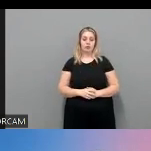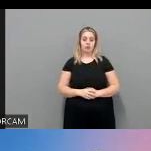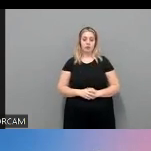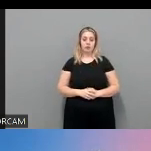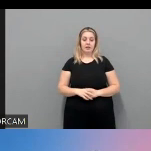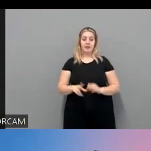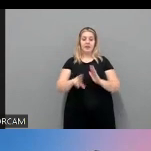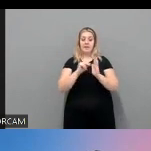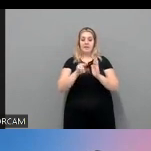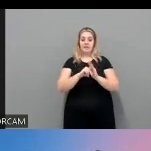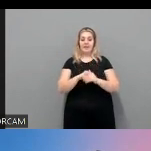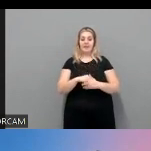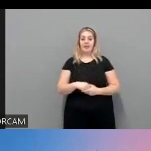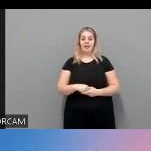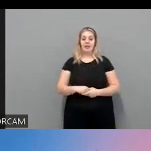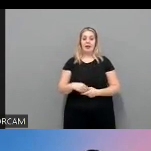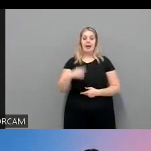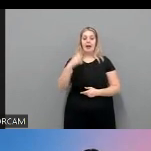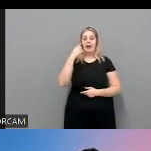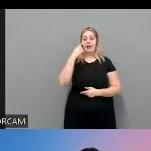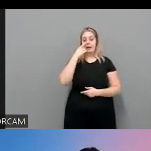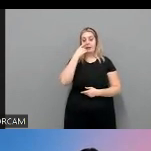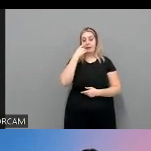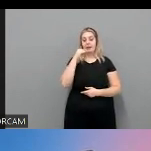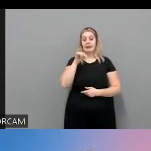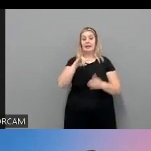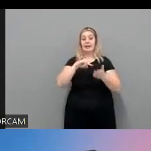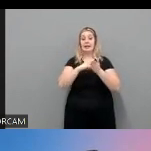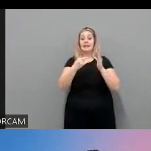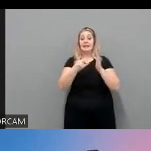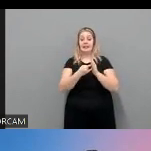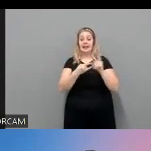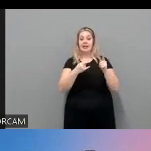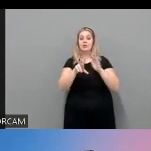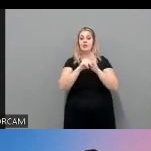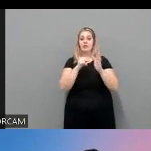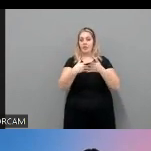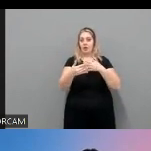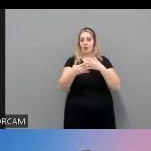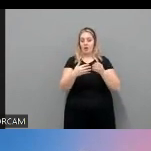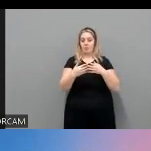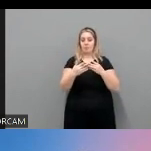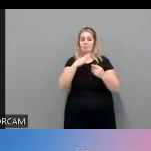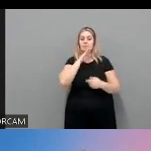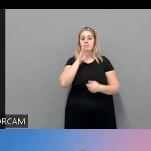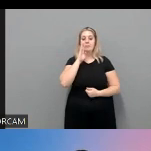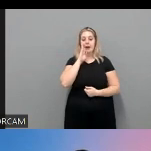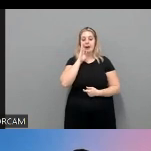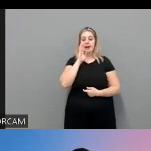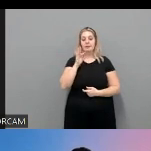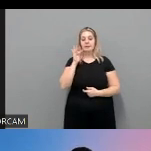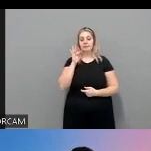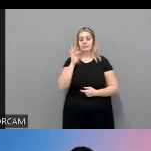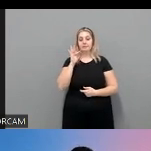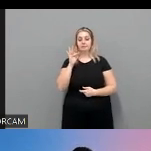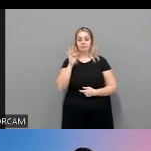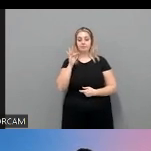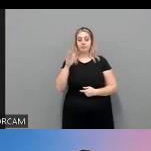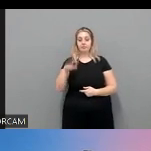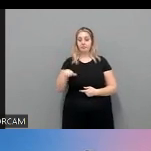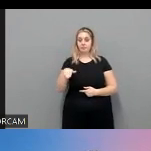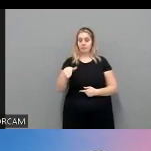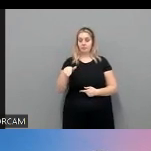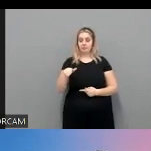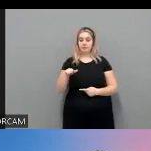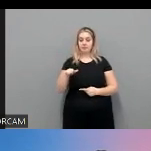Eso es. A ver, vamos. De esta técnica, esto es un vídeo casero de una mamá y de un niño